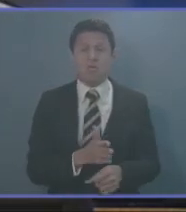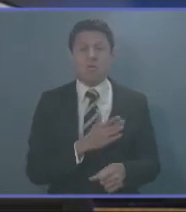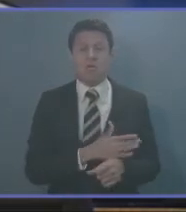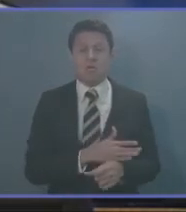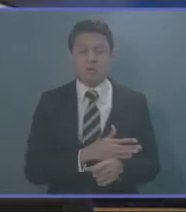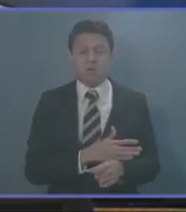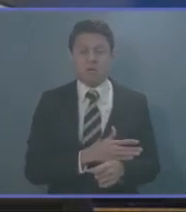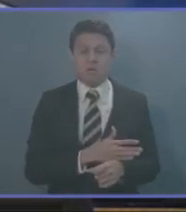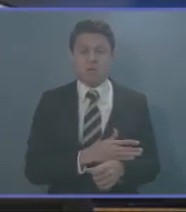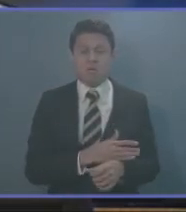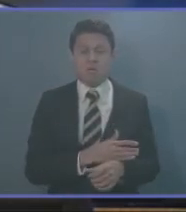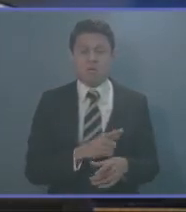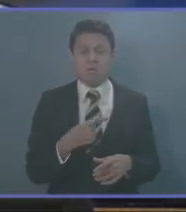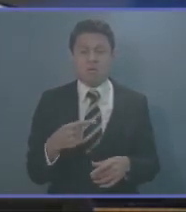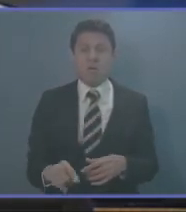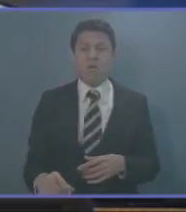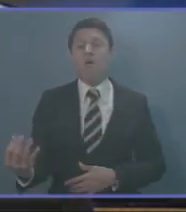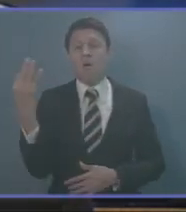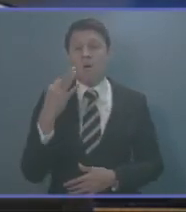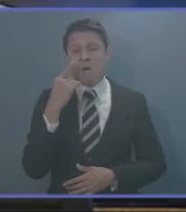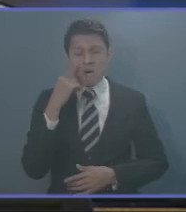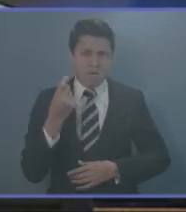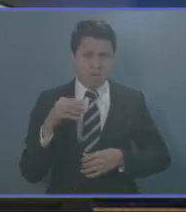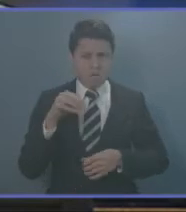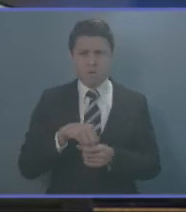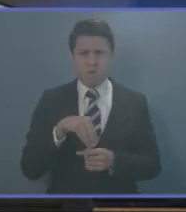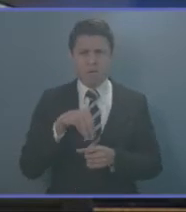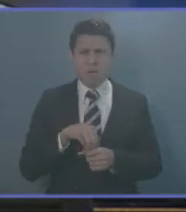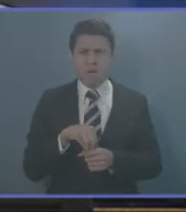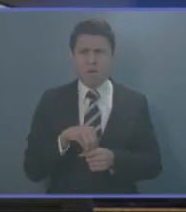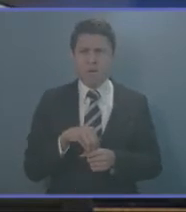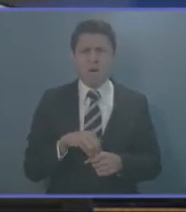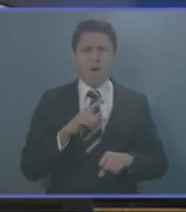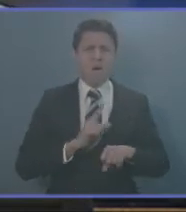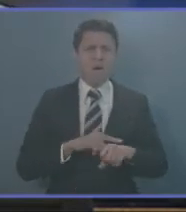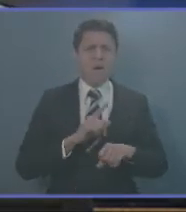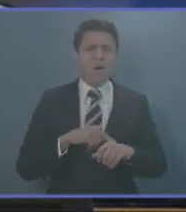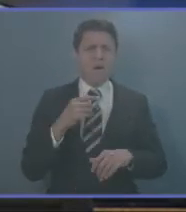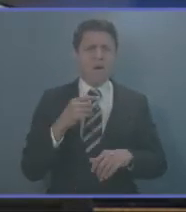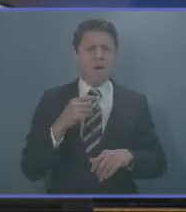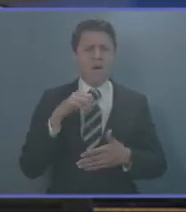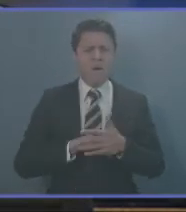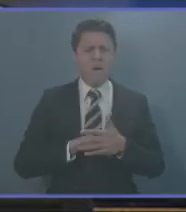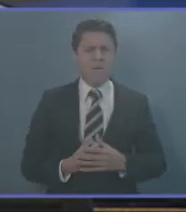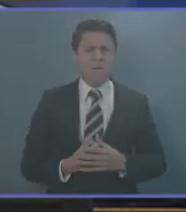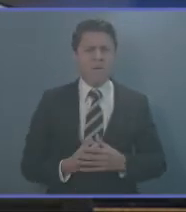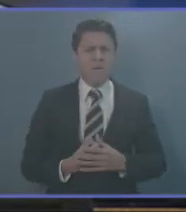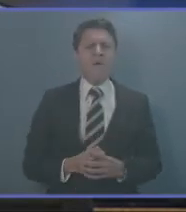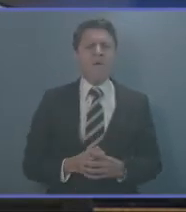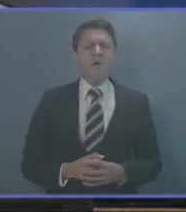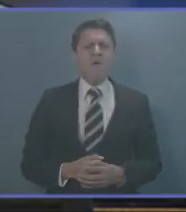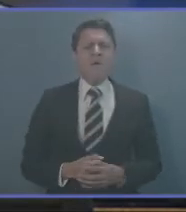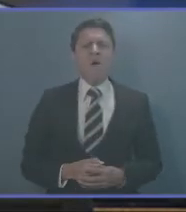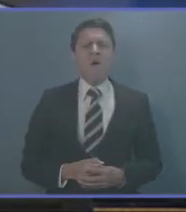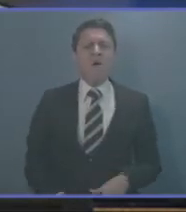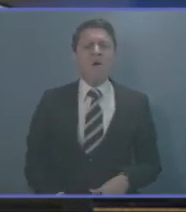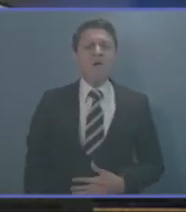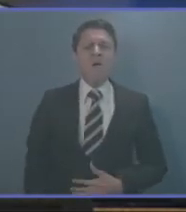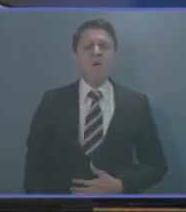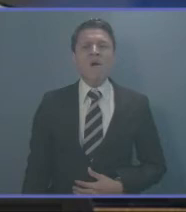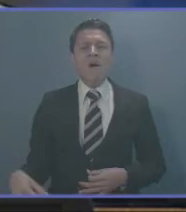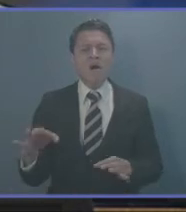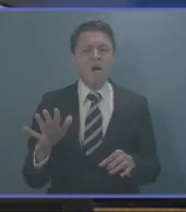cuenta del tributo cuando se deba abonar por el periodo fiscal correspondiente. Los enteros